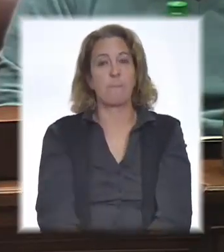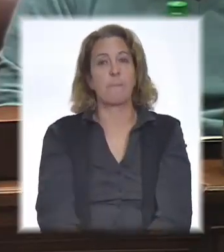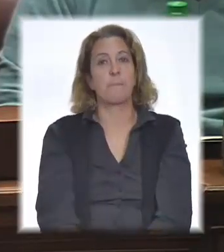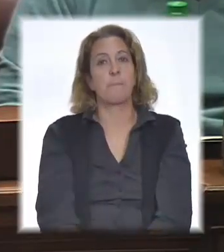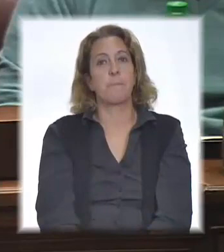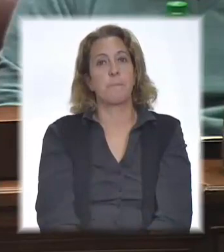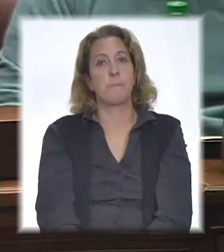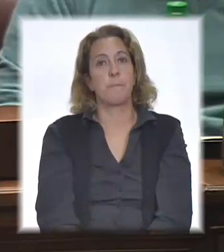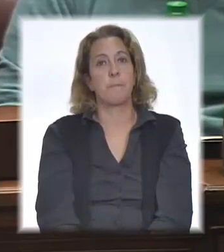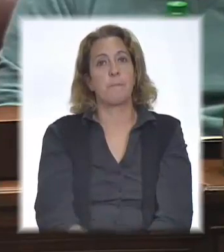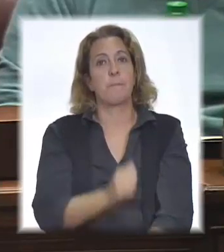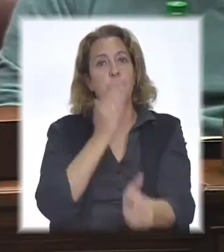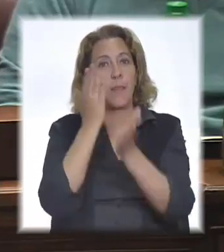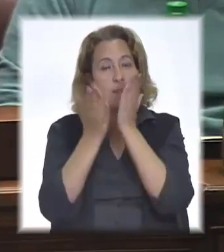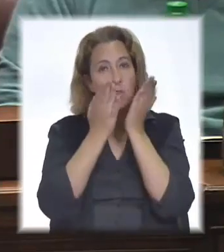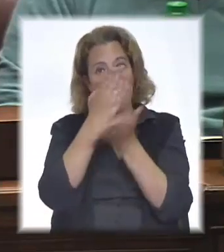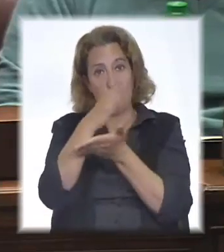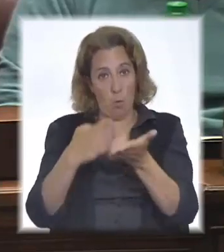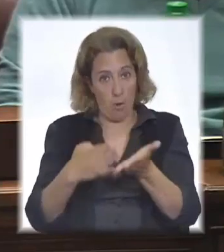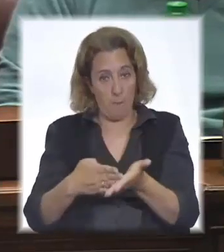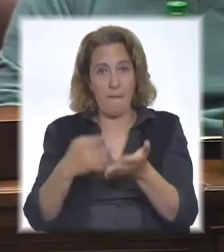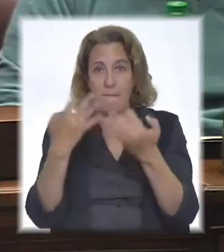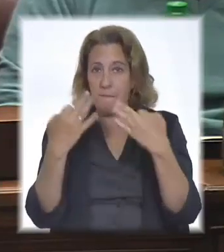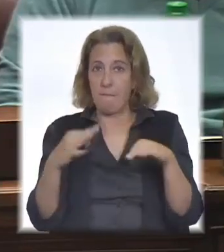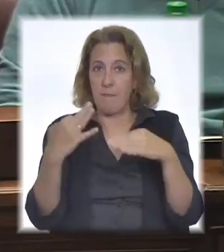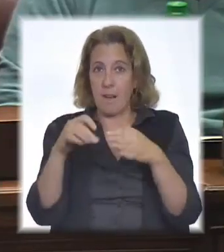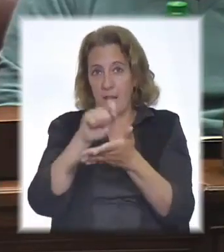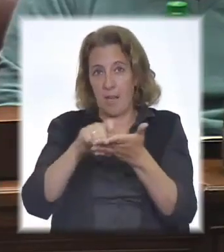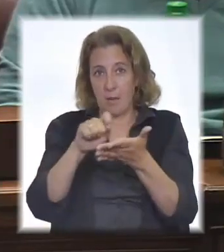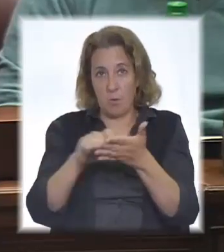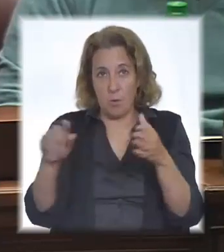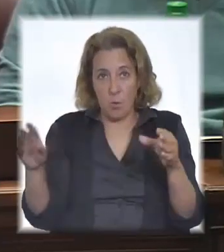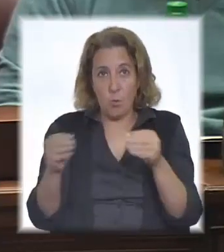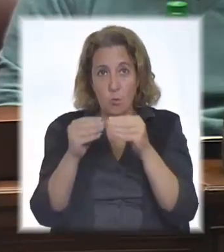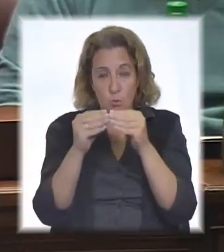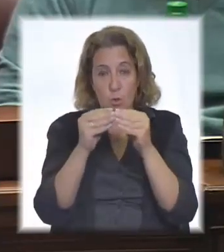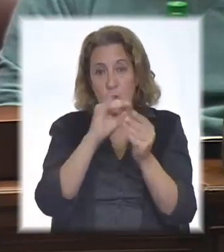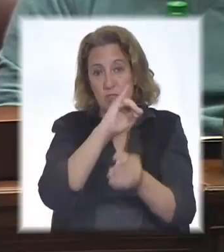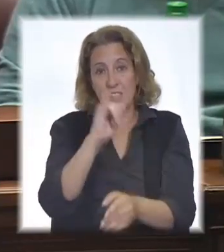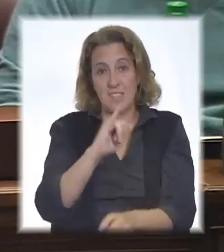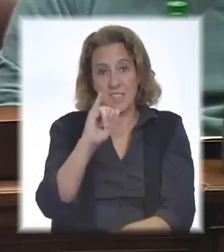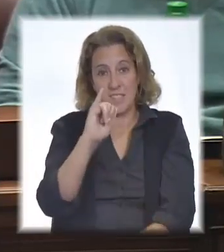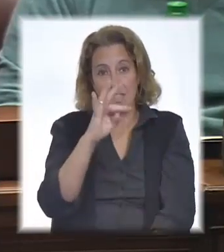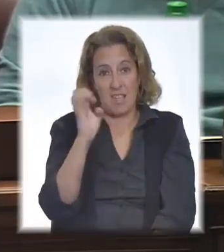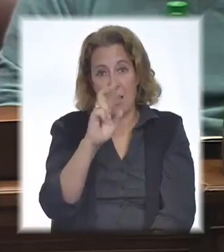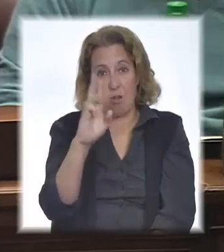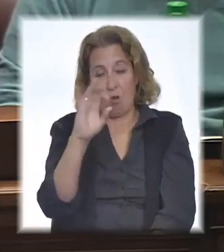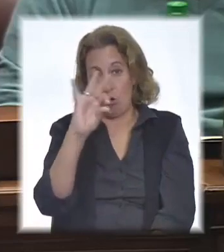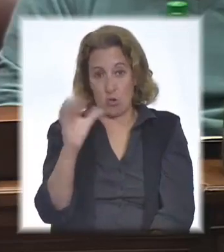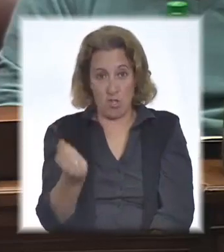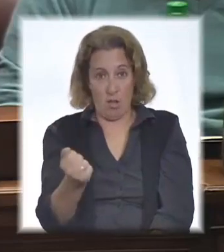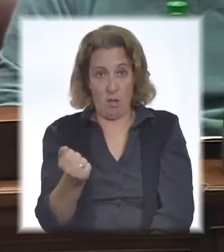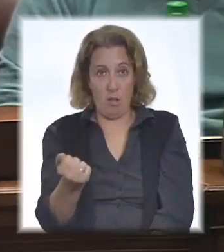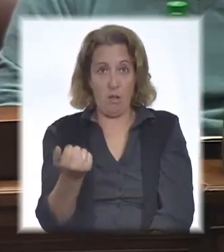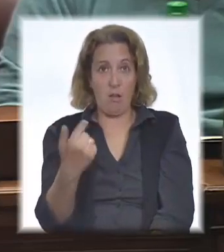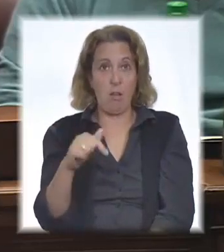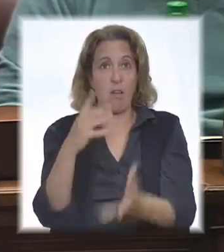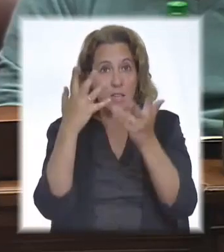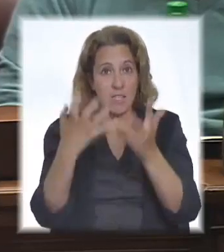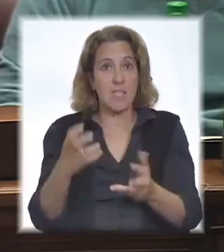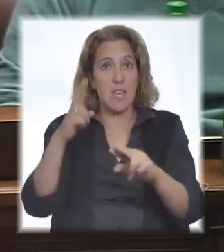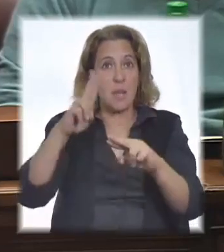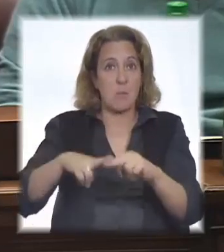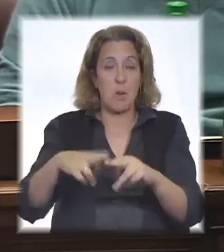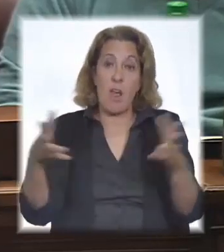qué es la canción y el poema que en realidad escribió en conjunto con alfredo zitarrosa si quisiera morir